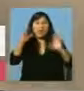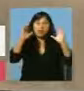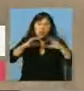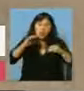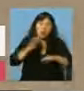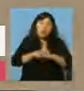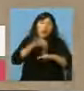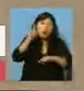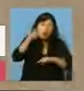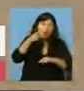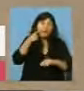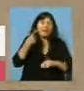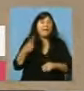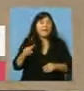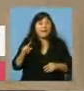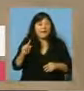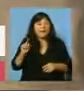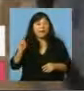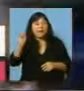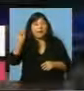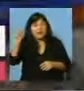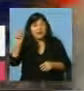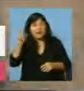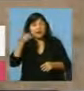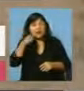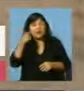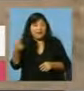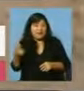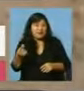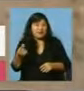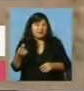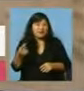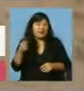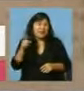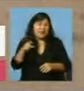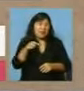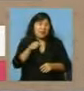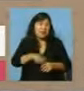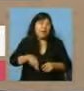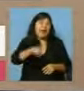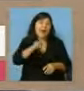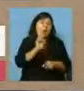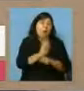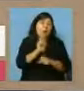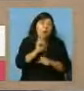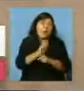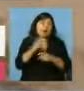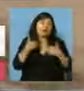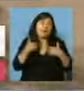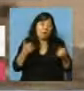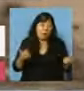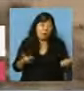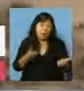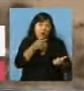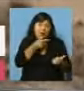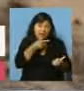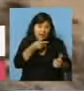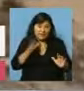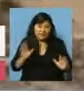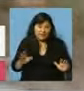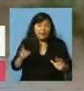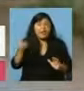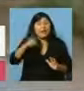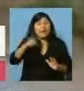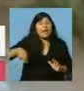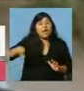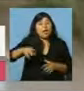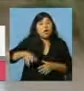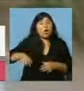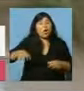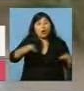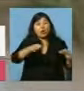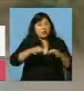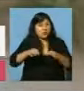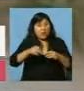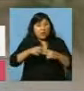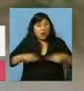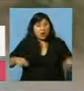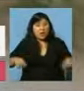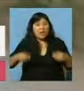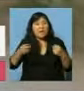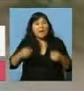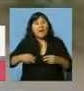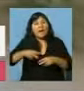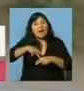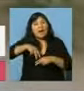Dice que es una estrategia por la salud, por el tema de la pandemia, porque si no el control para